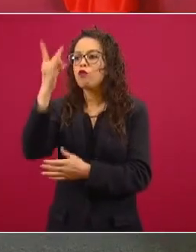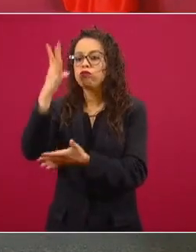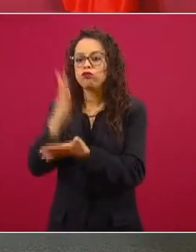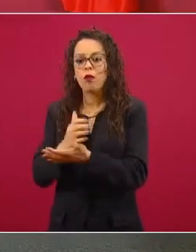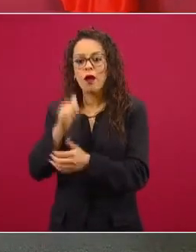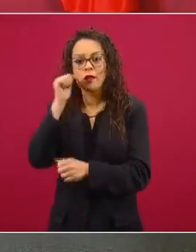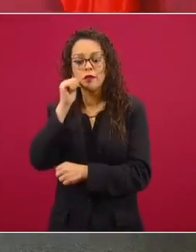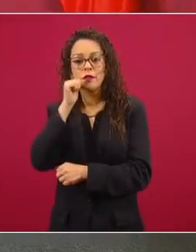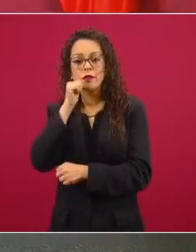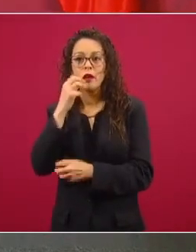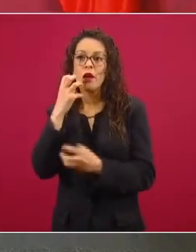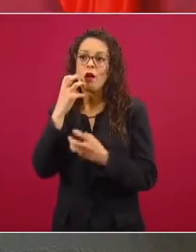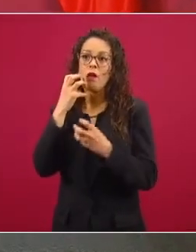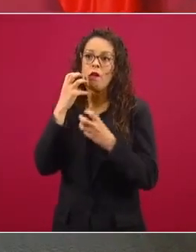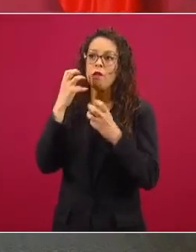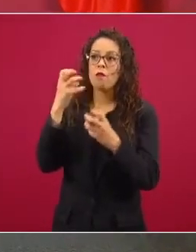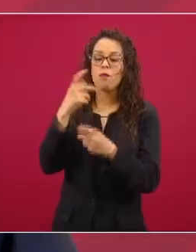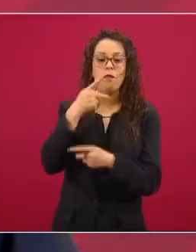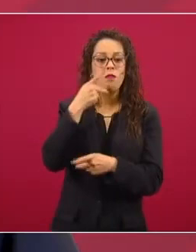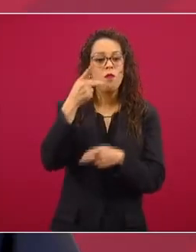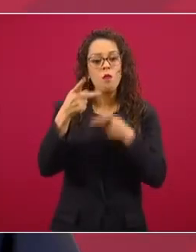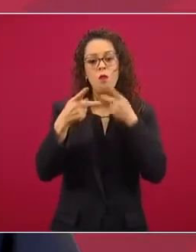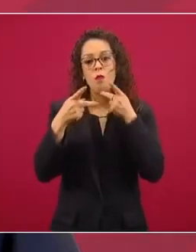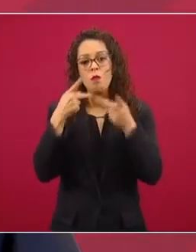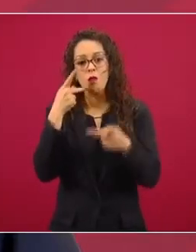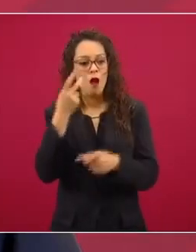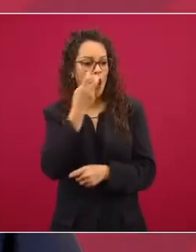gritaban como pregoneros,